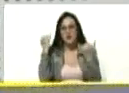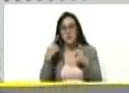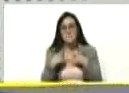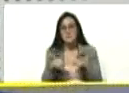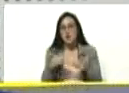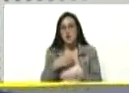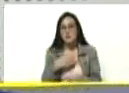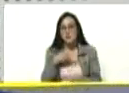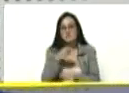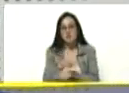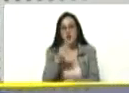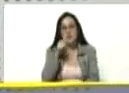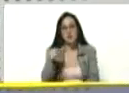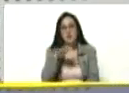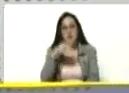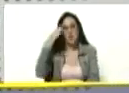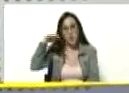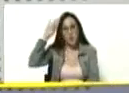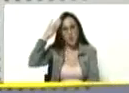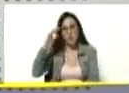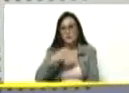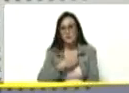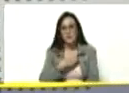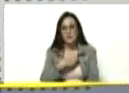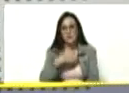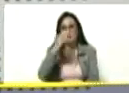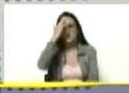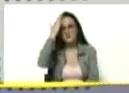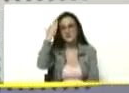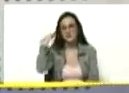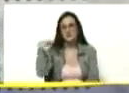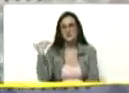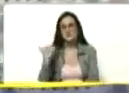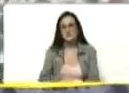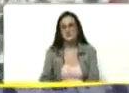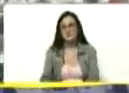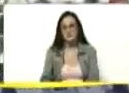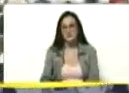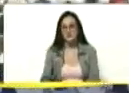las pueden imponer al pueblo cubano. And so that's not the thing.